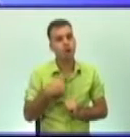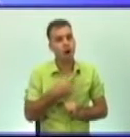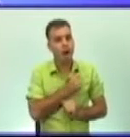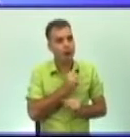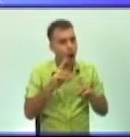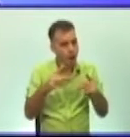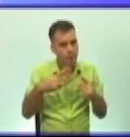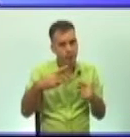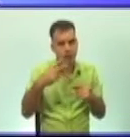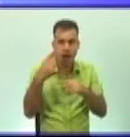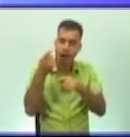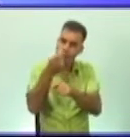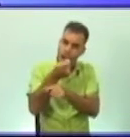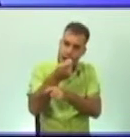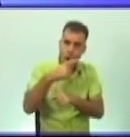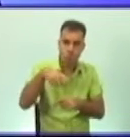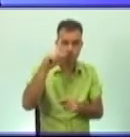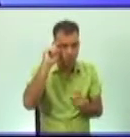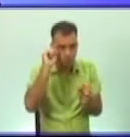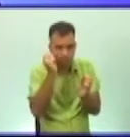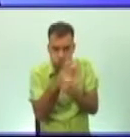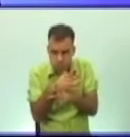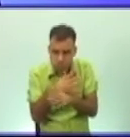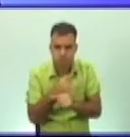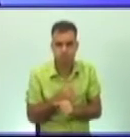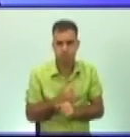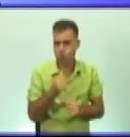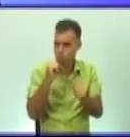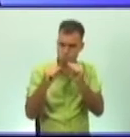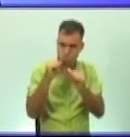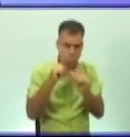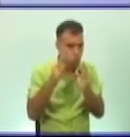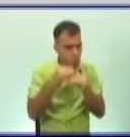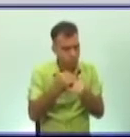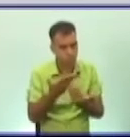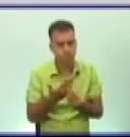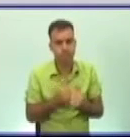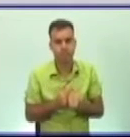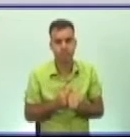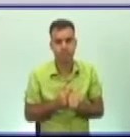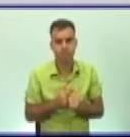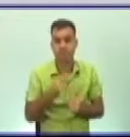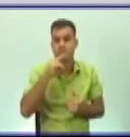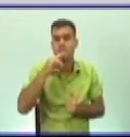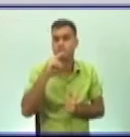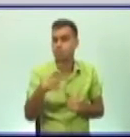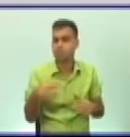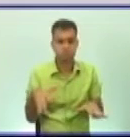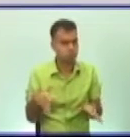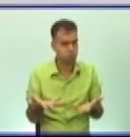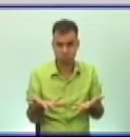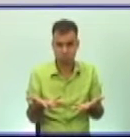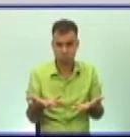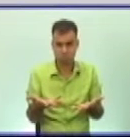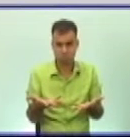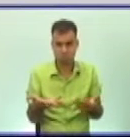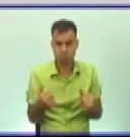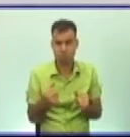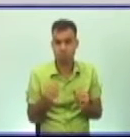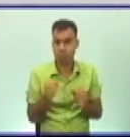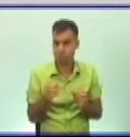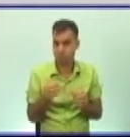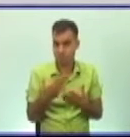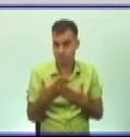verificar con ustedes y que quedara claro. Por tanto, finalmente, la respuesta de ustedes al